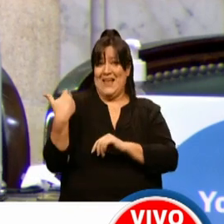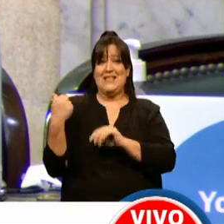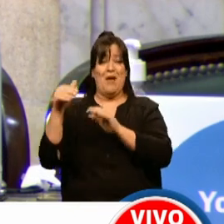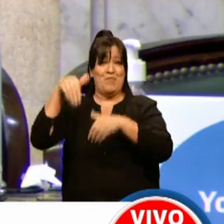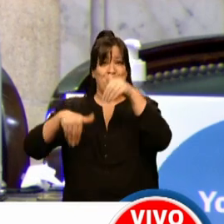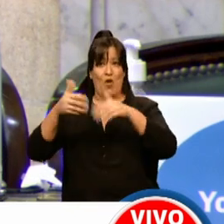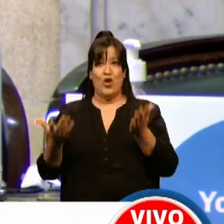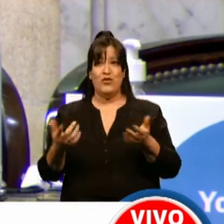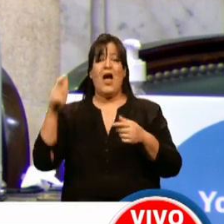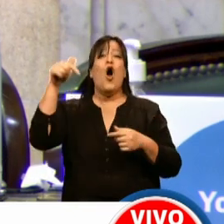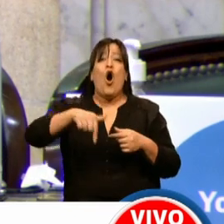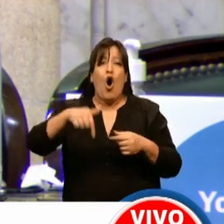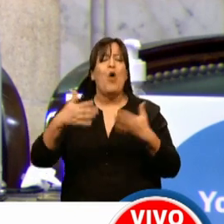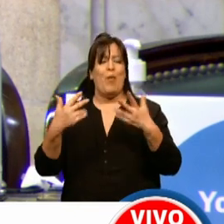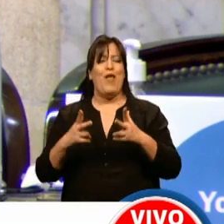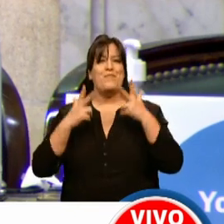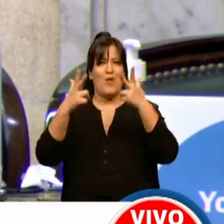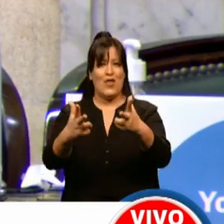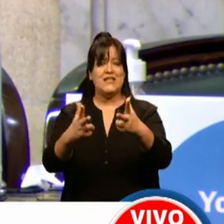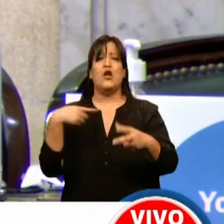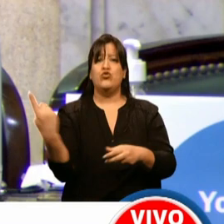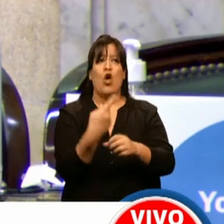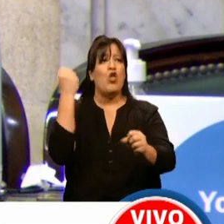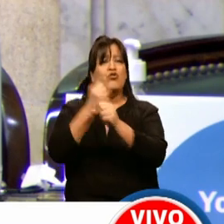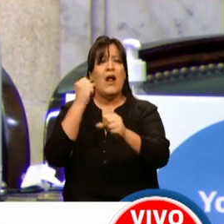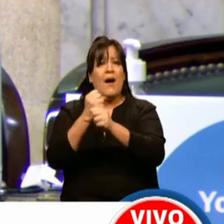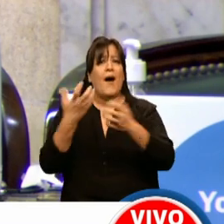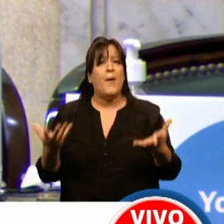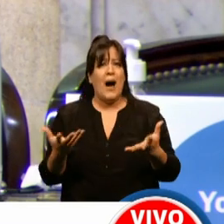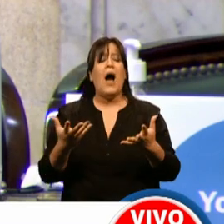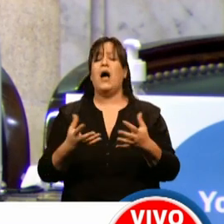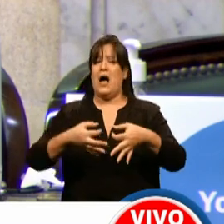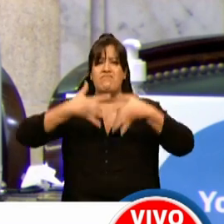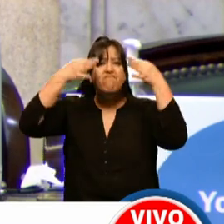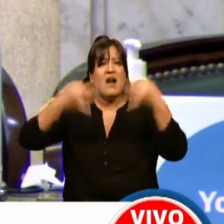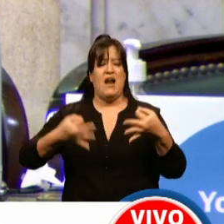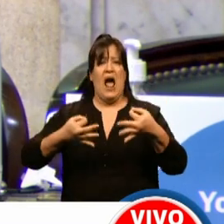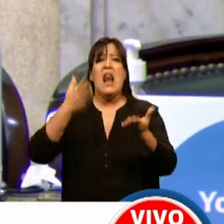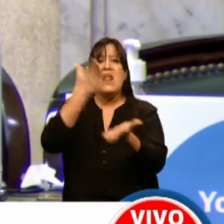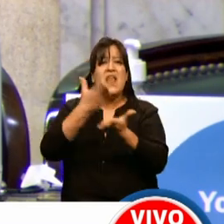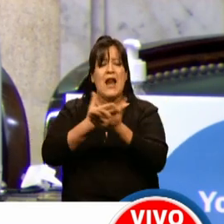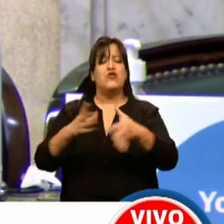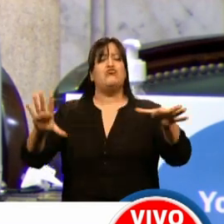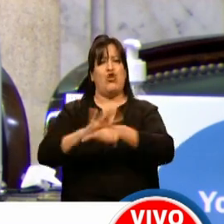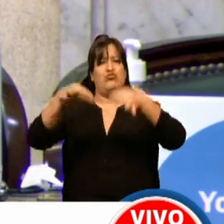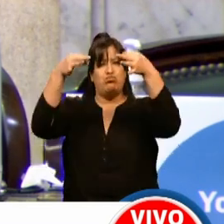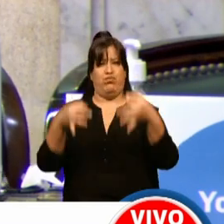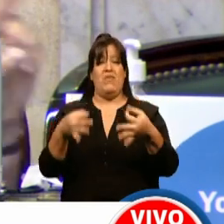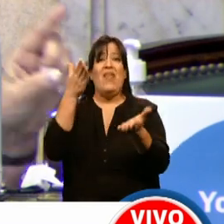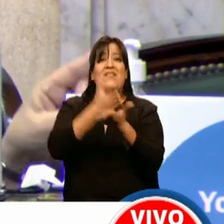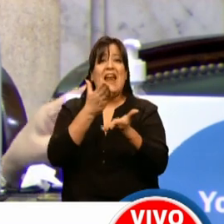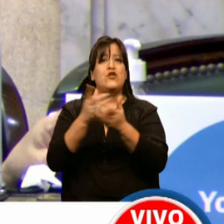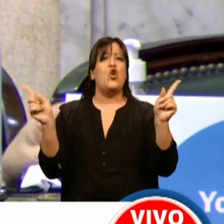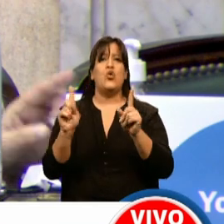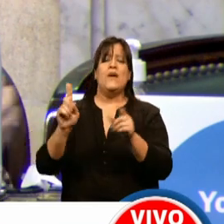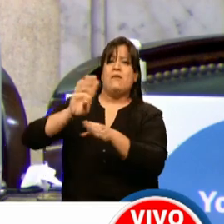digo hoy podemos decir que trabajamos con los derechos realmente pero derechos que van a ser efectivos y derechos que